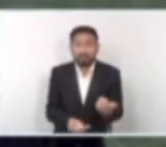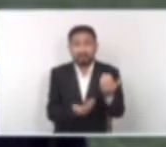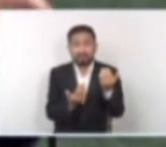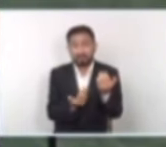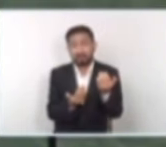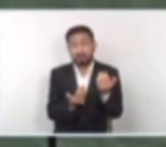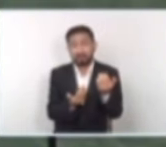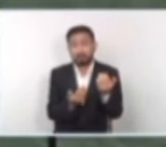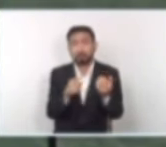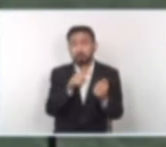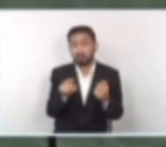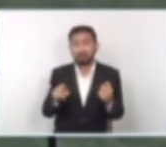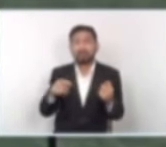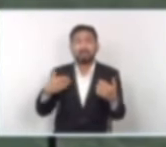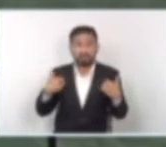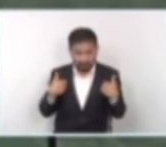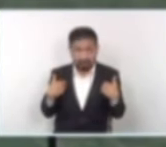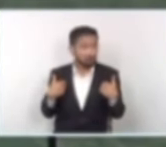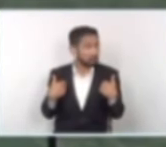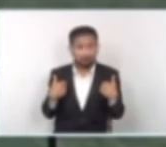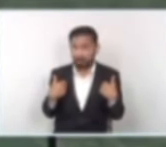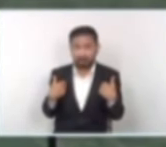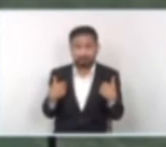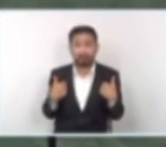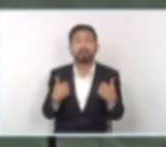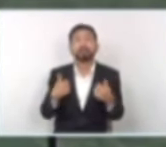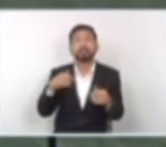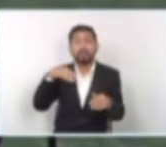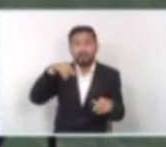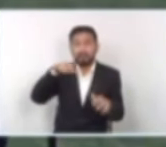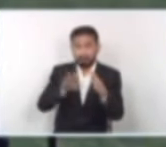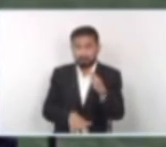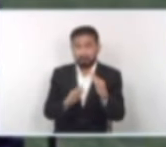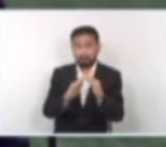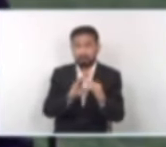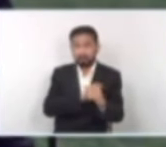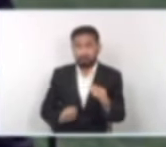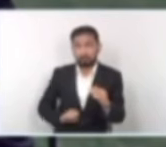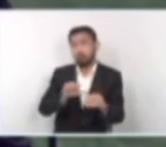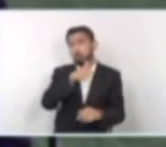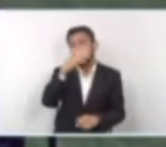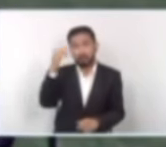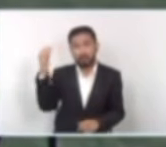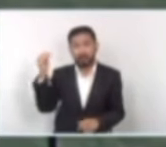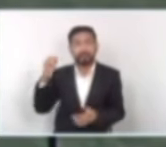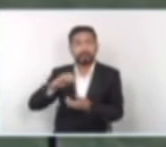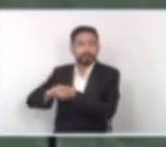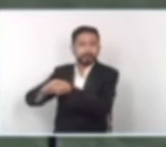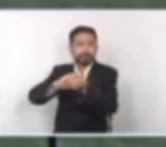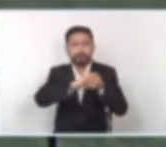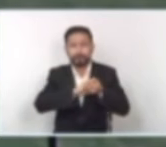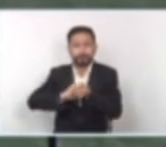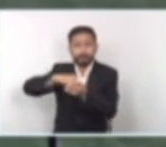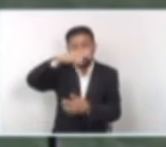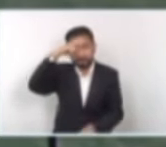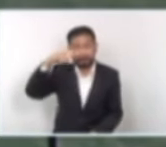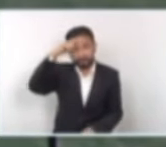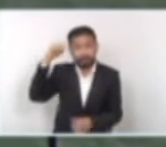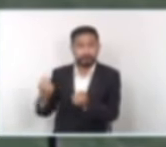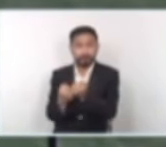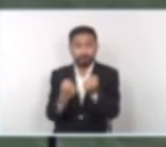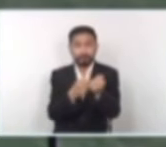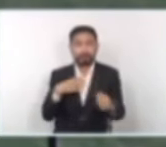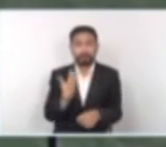poco o mucho que hayan tenido, de si están dentro o fuera de nuestras fronteras, se han unido para trabajar y apoyar cada una de